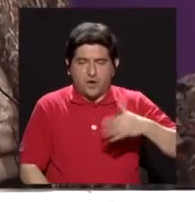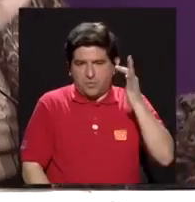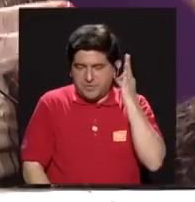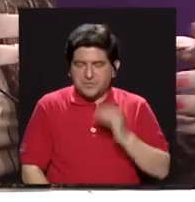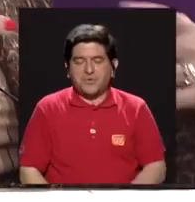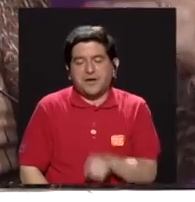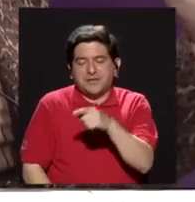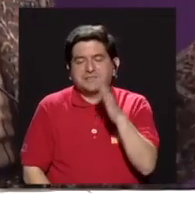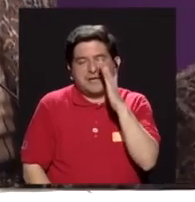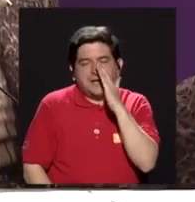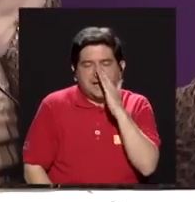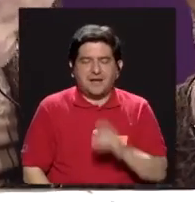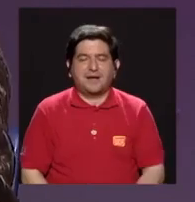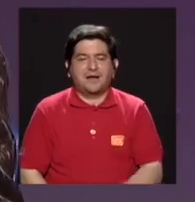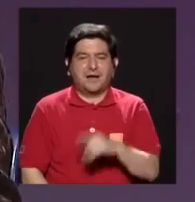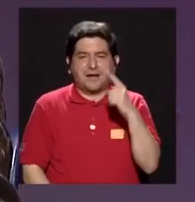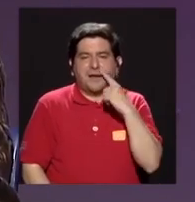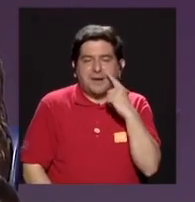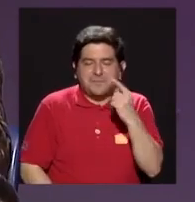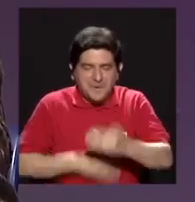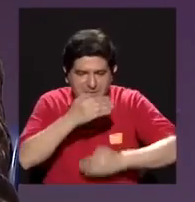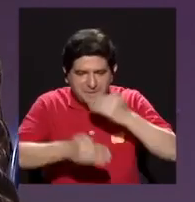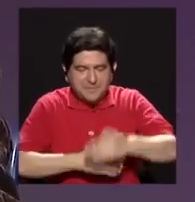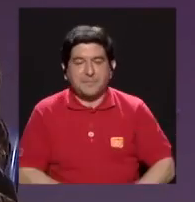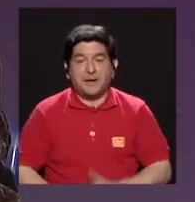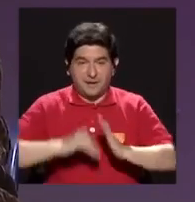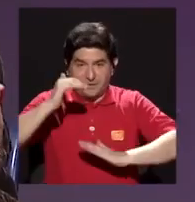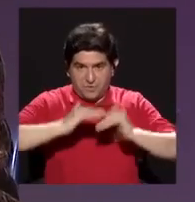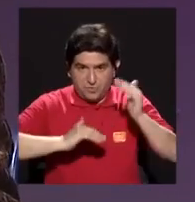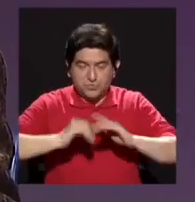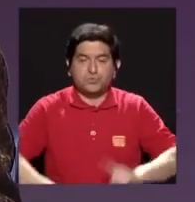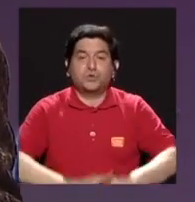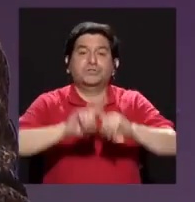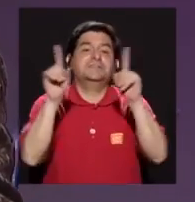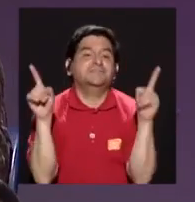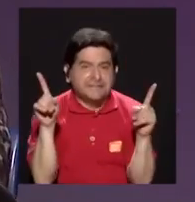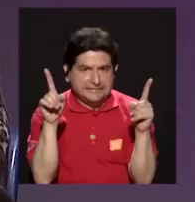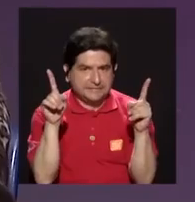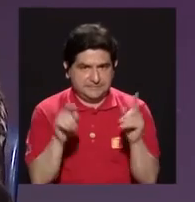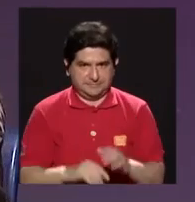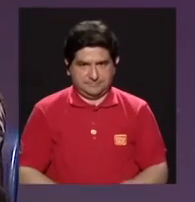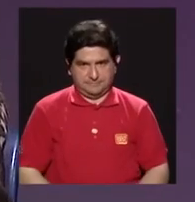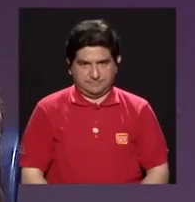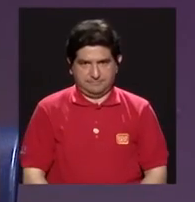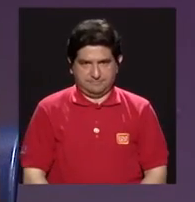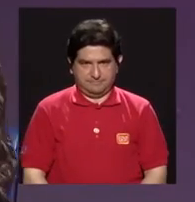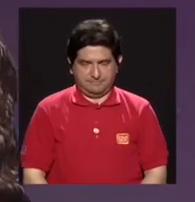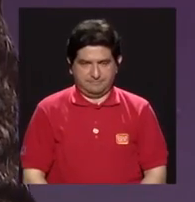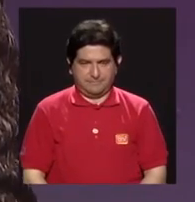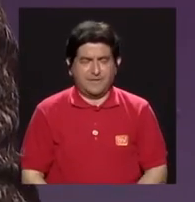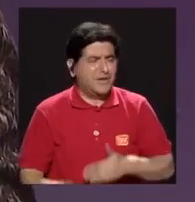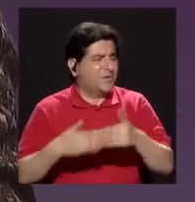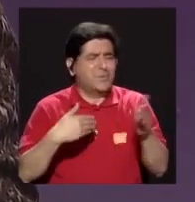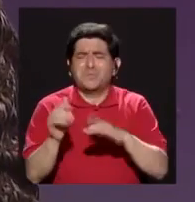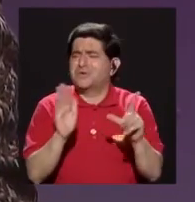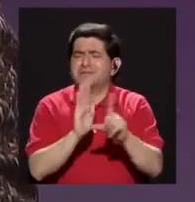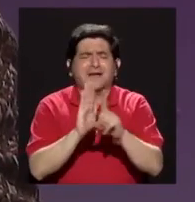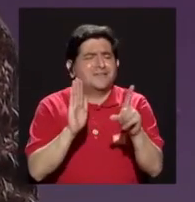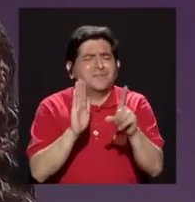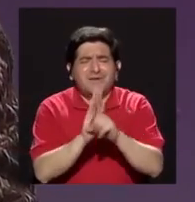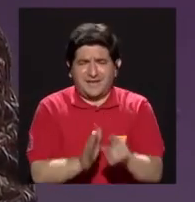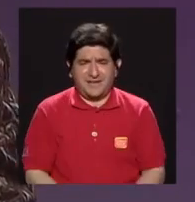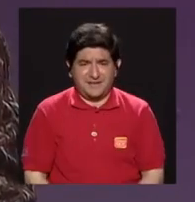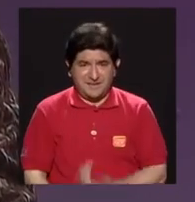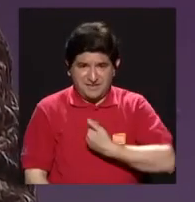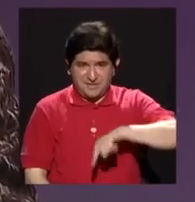maternidad hacia la paternidad es decir ir construyendo nos de una forma diferente porque por más leyes que hagamos si no